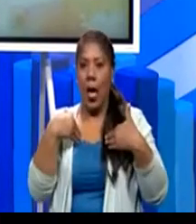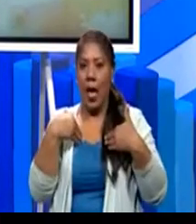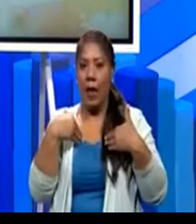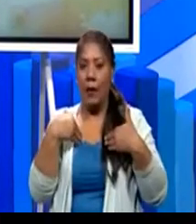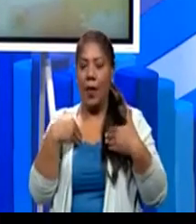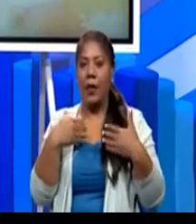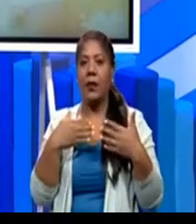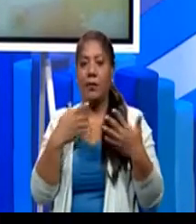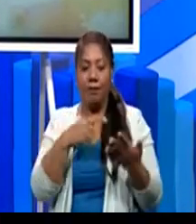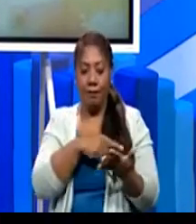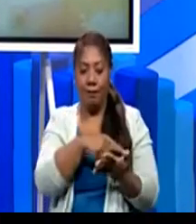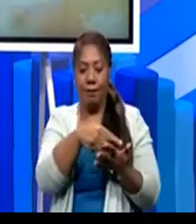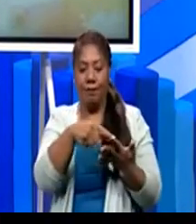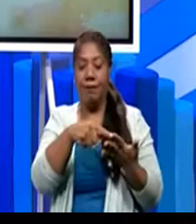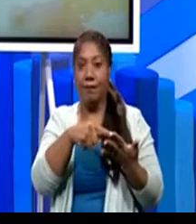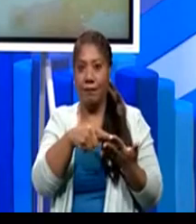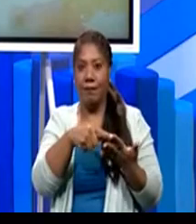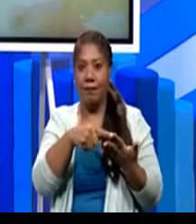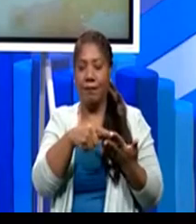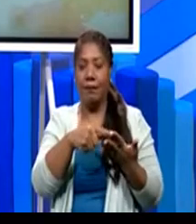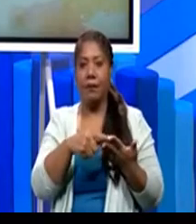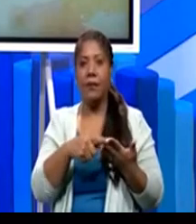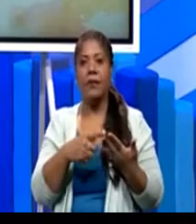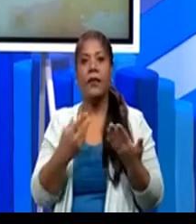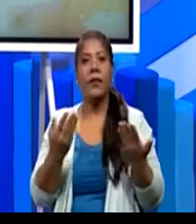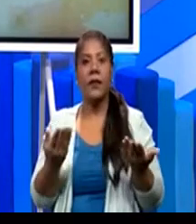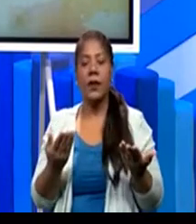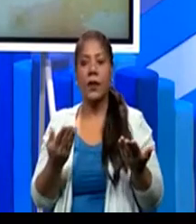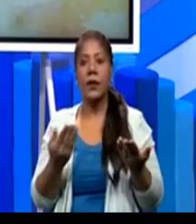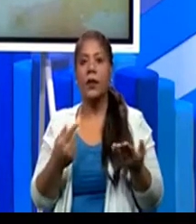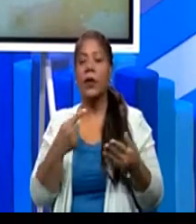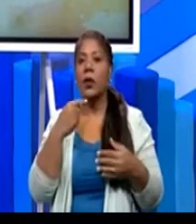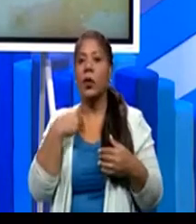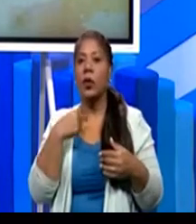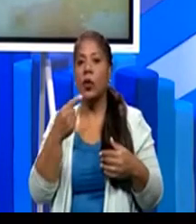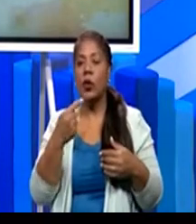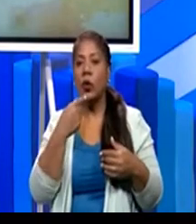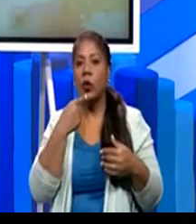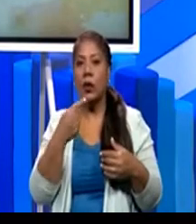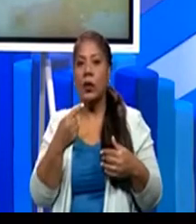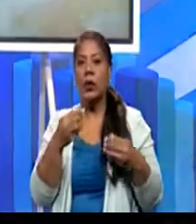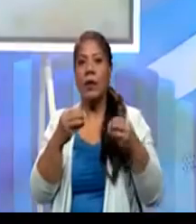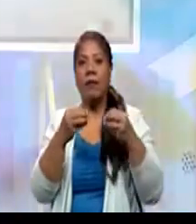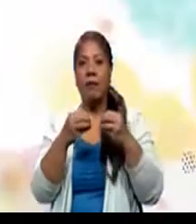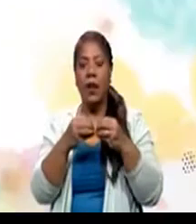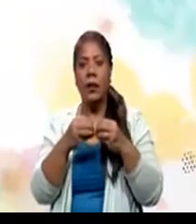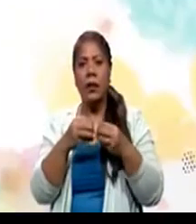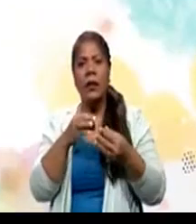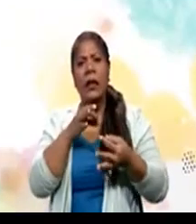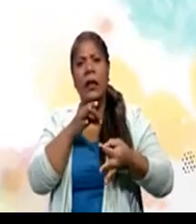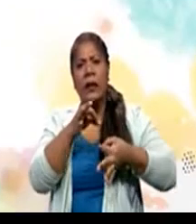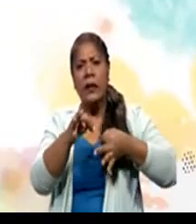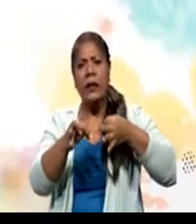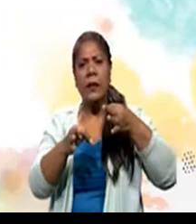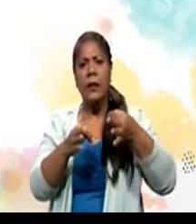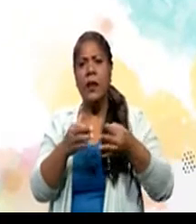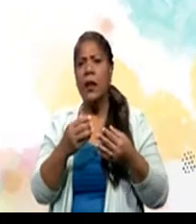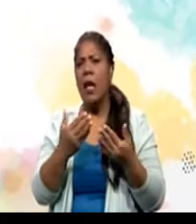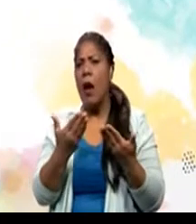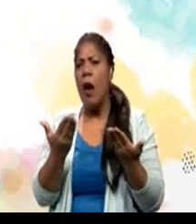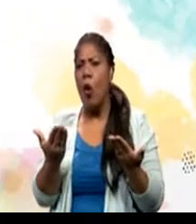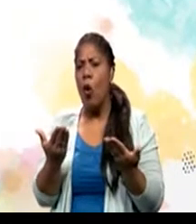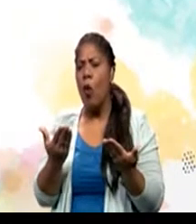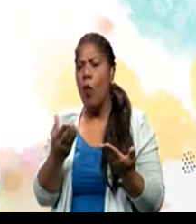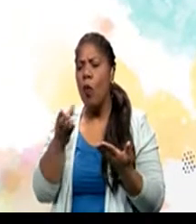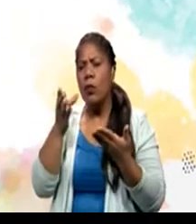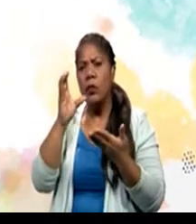es muy importante porque esta representa en forma animada y vívida las características y cualidades de un animal. Y